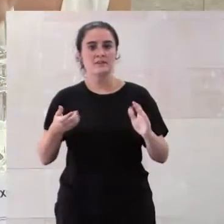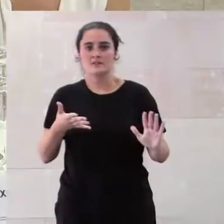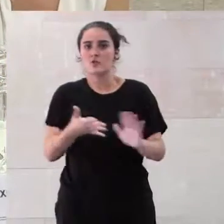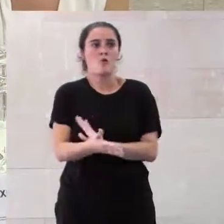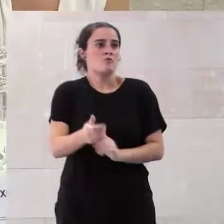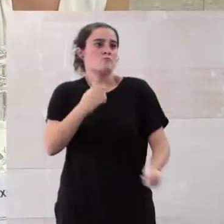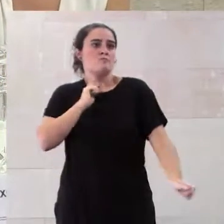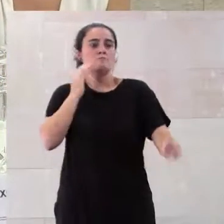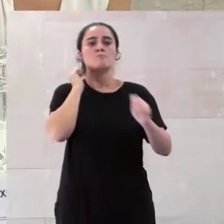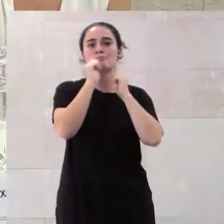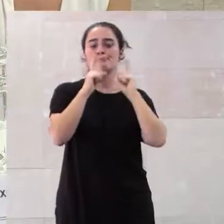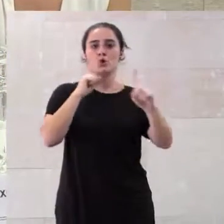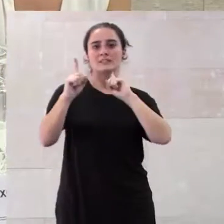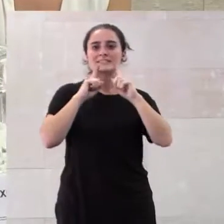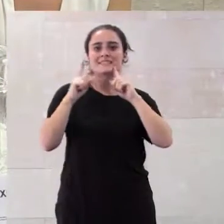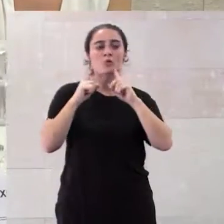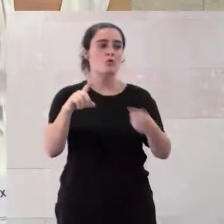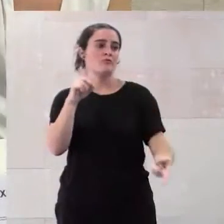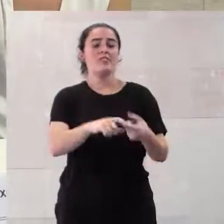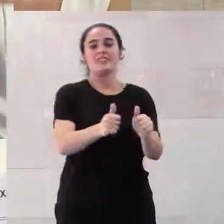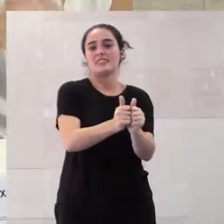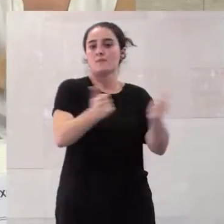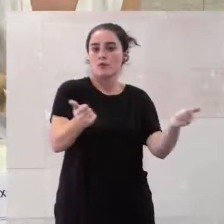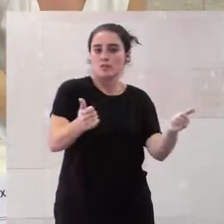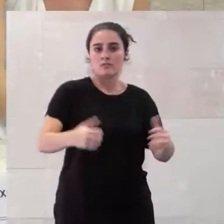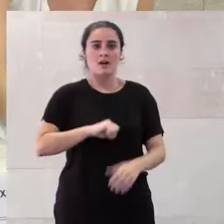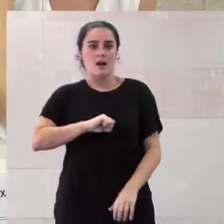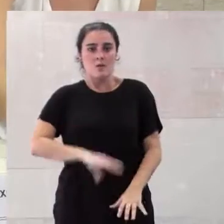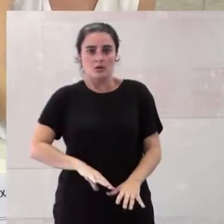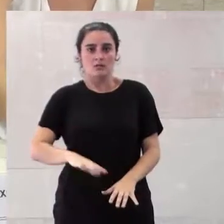aborto. Voy a beber un poquito, con vuestro permiso.